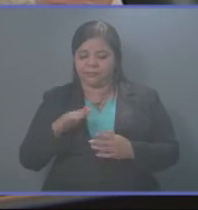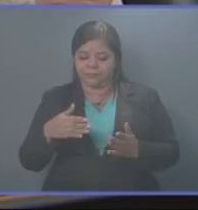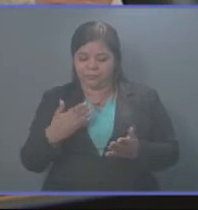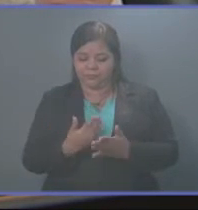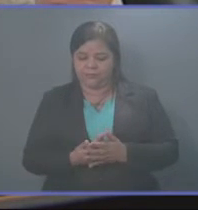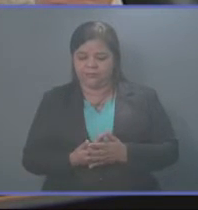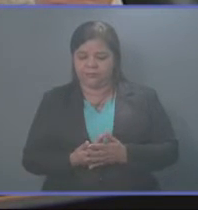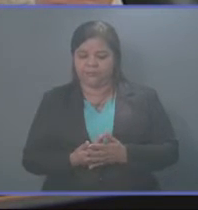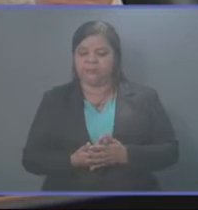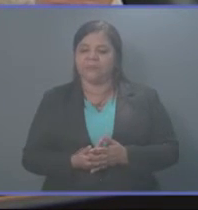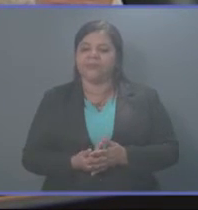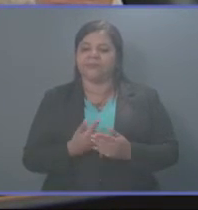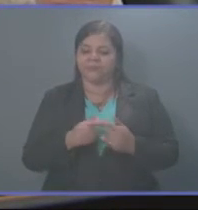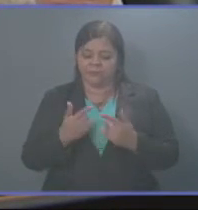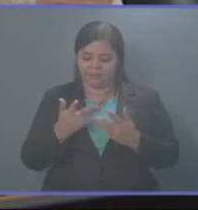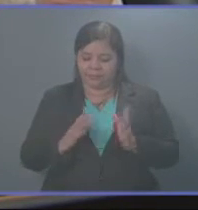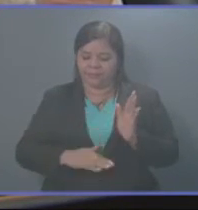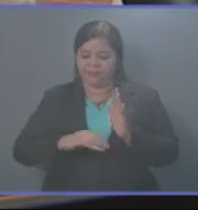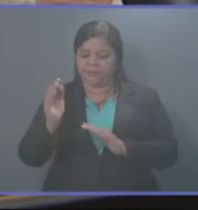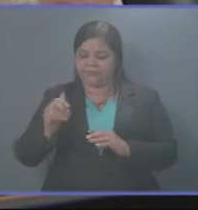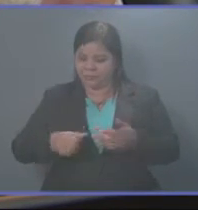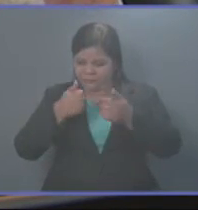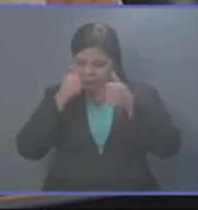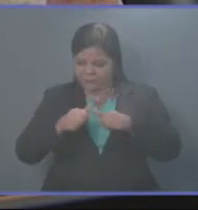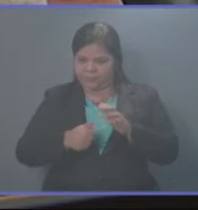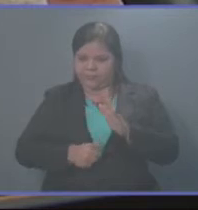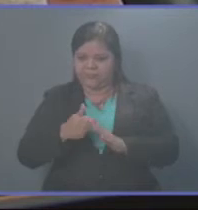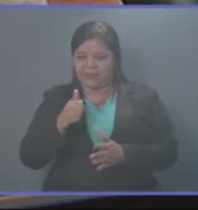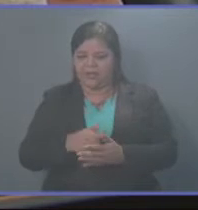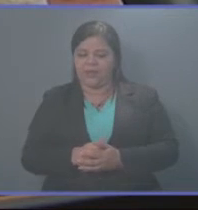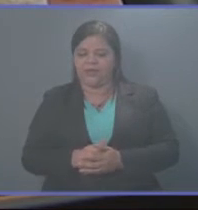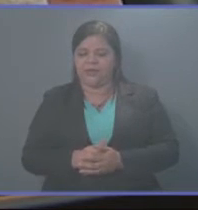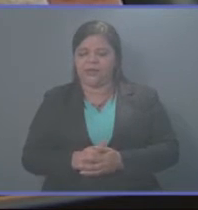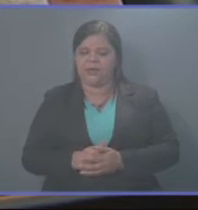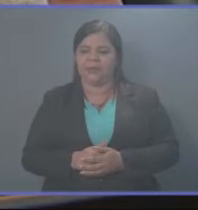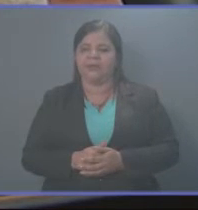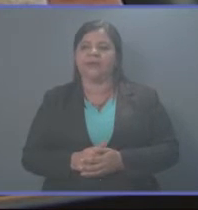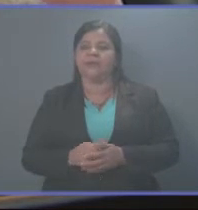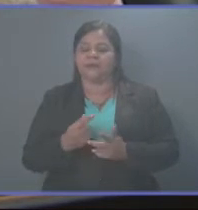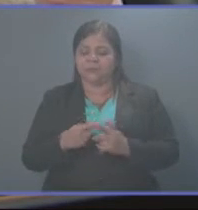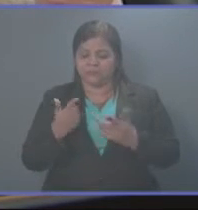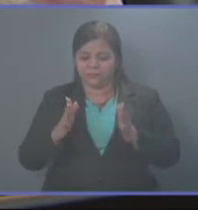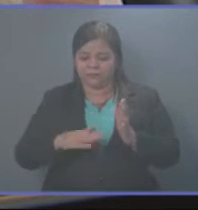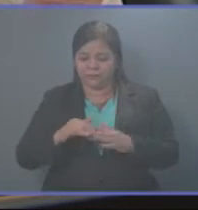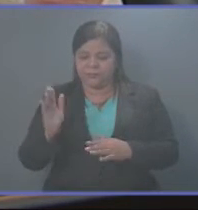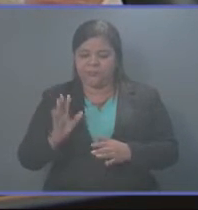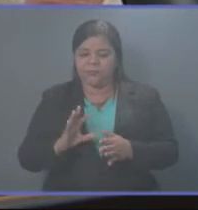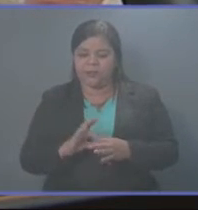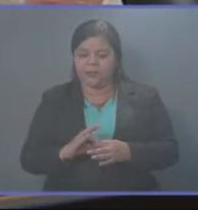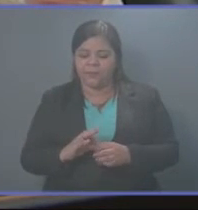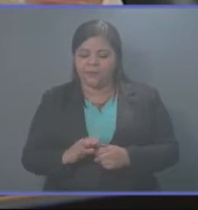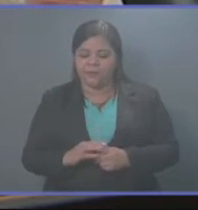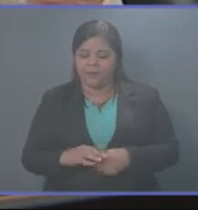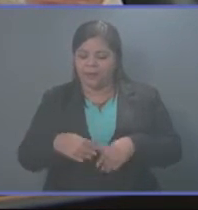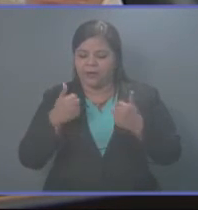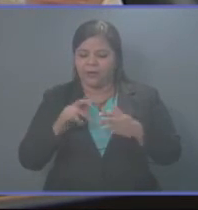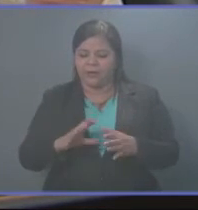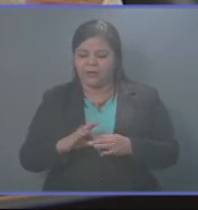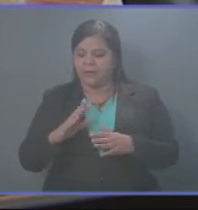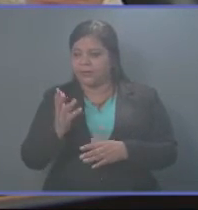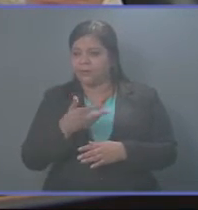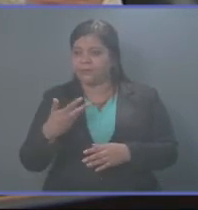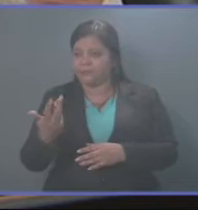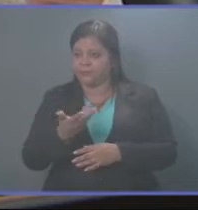ley fomenta la práctica del deporte adaptado y además reconoce el derecho de adaptar las reglas